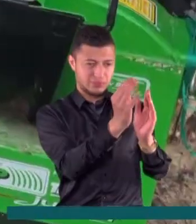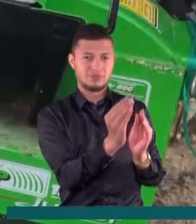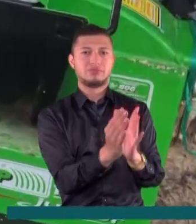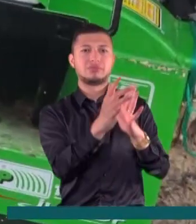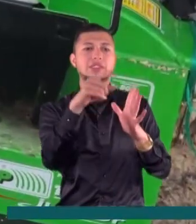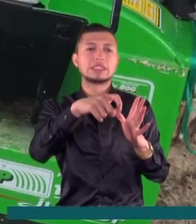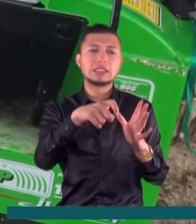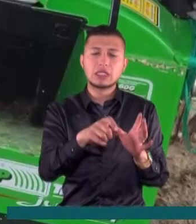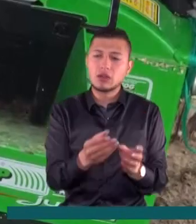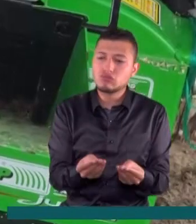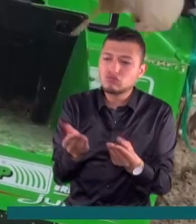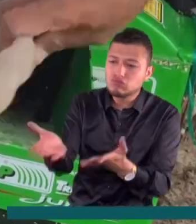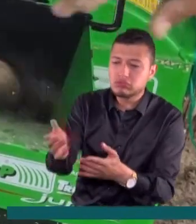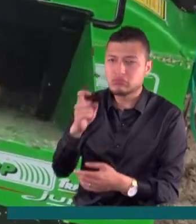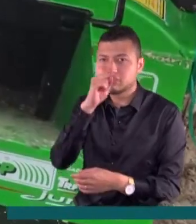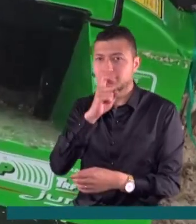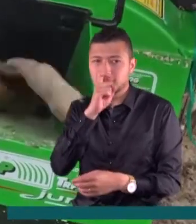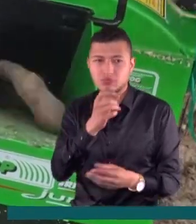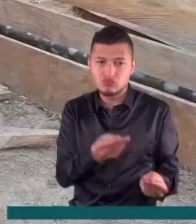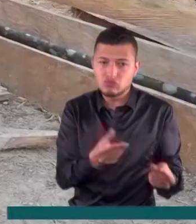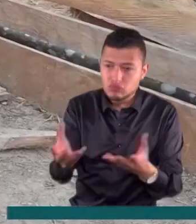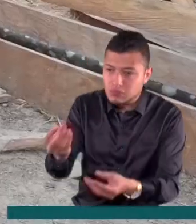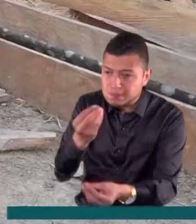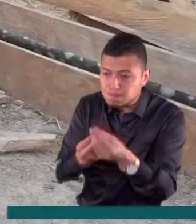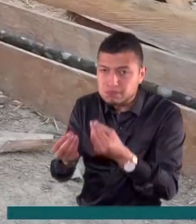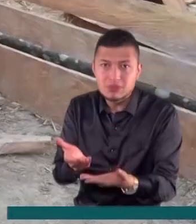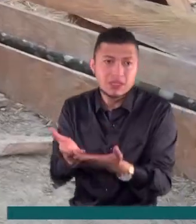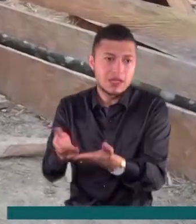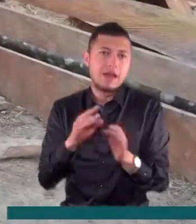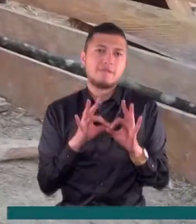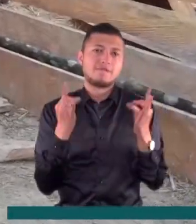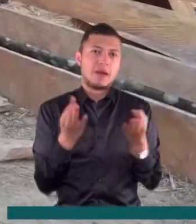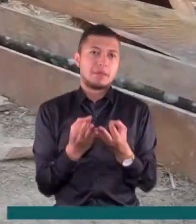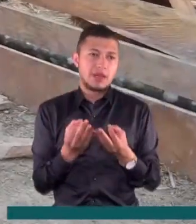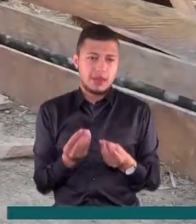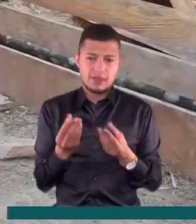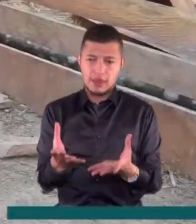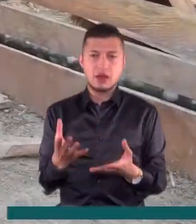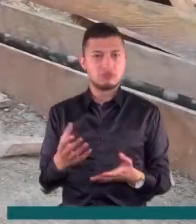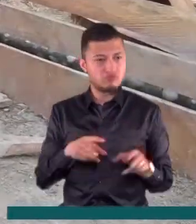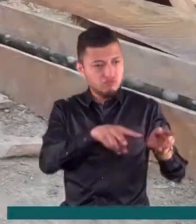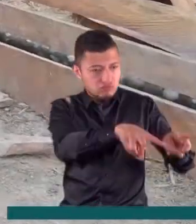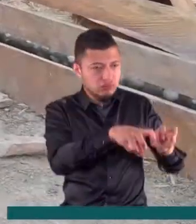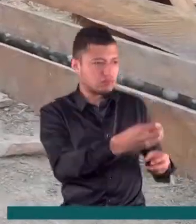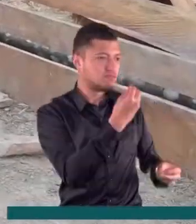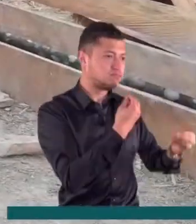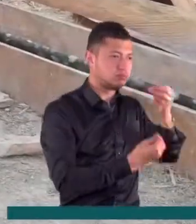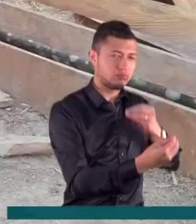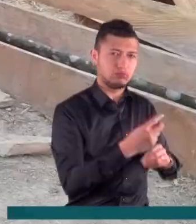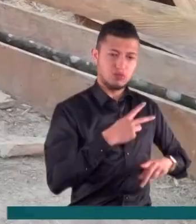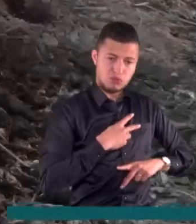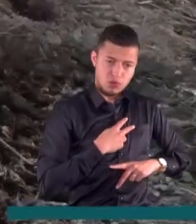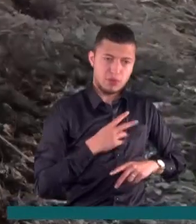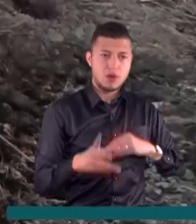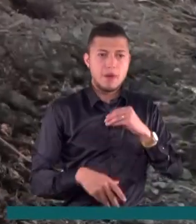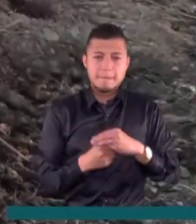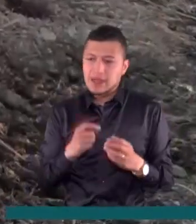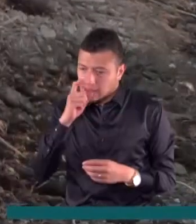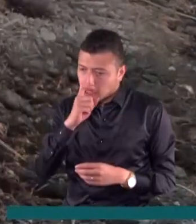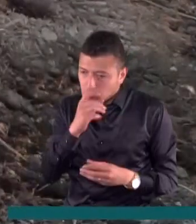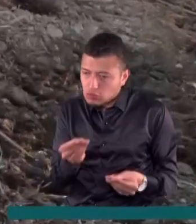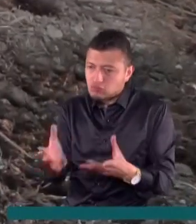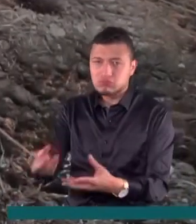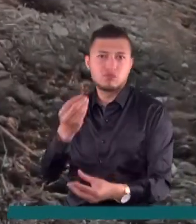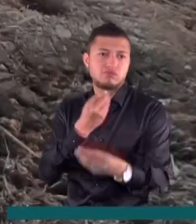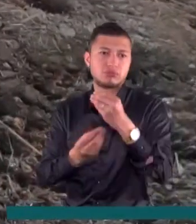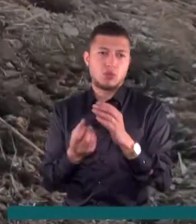para satisfacer las necesidades de una población determinada, esta familia aporta su seguridad alimentaria y a la de los cerdos casco